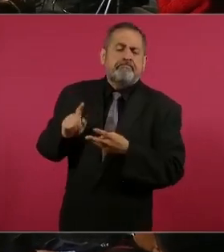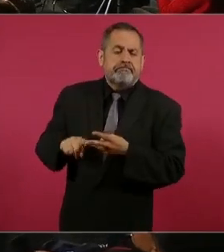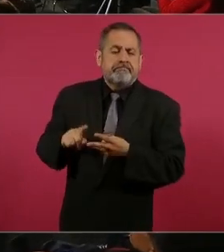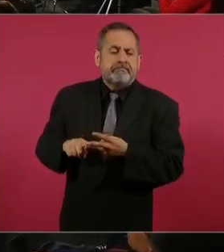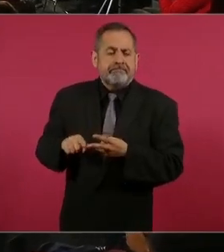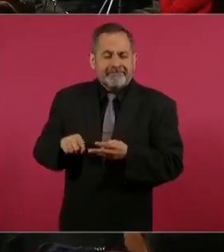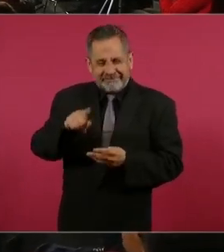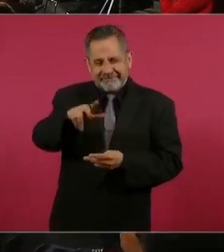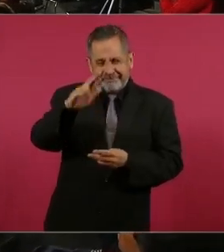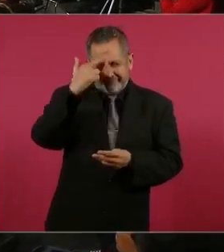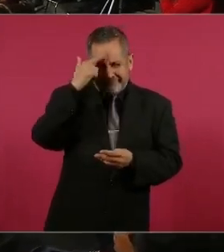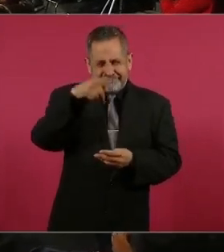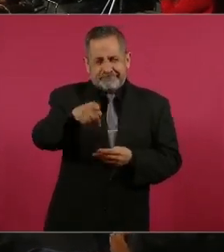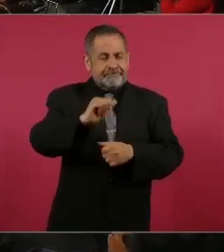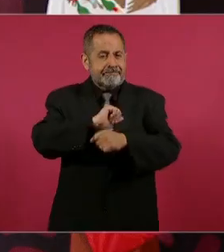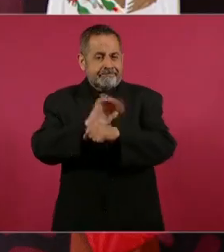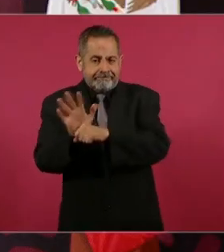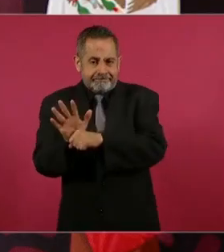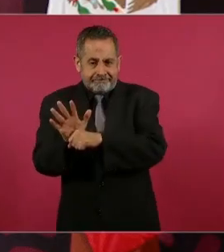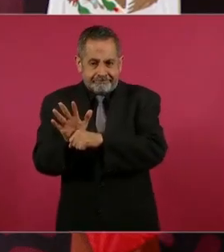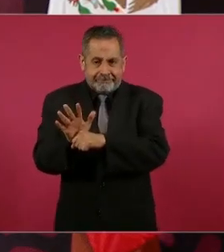nos afectó la pandemia.